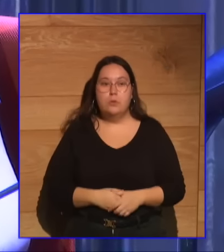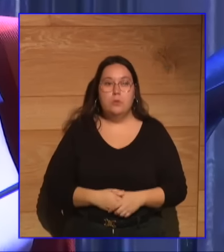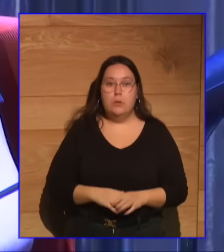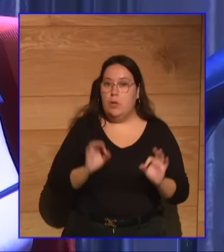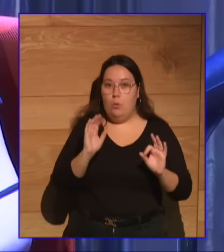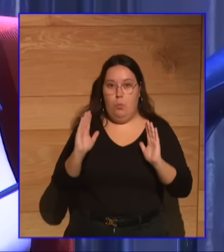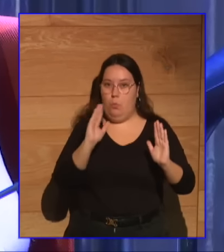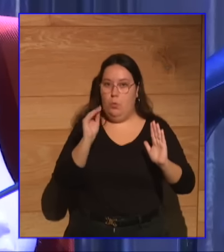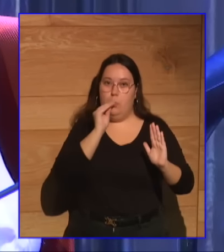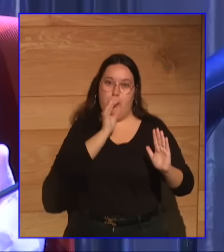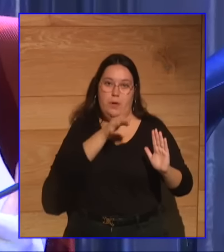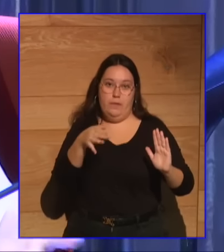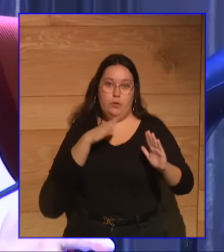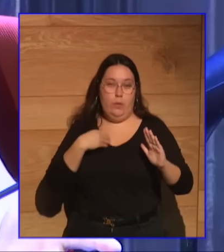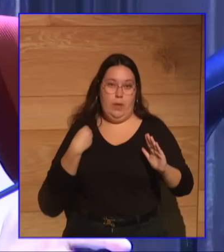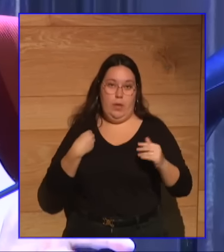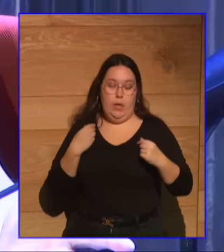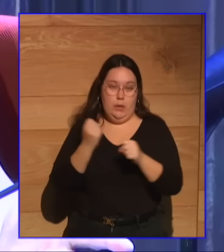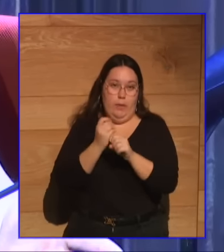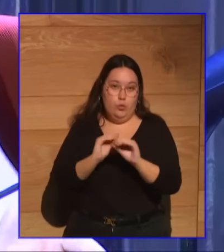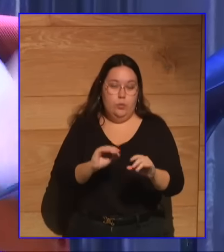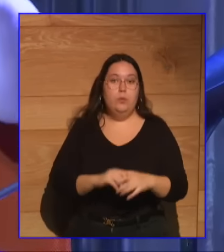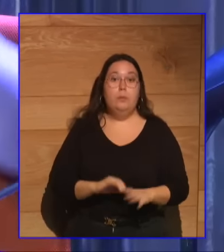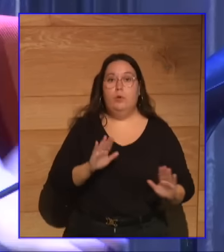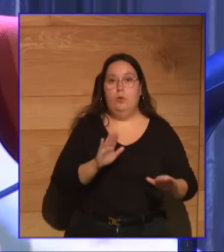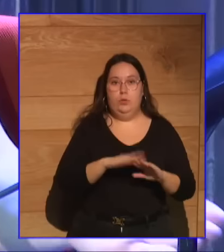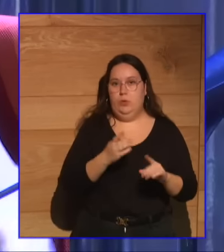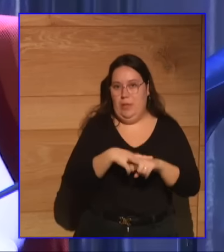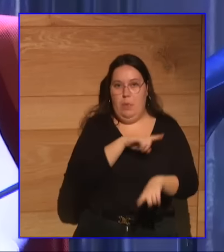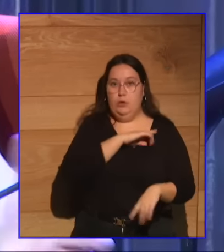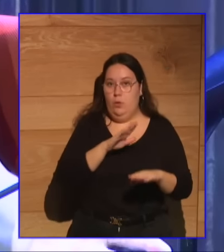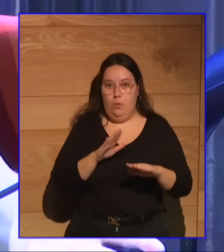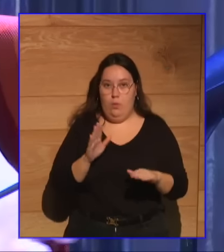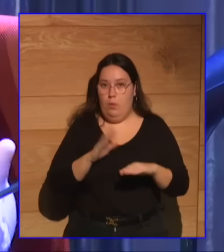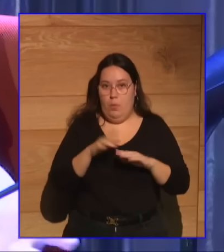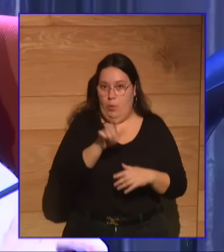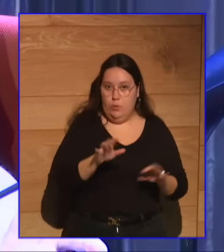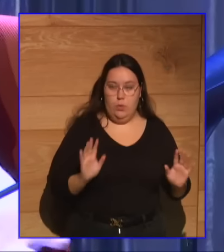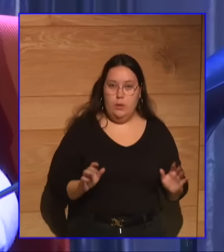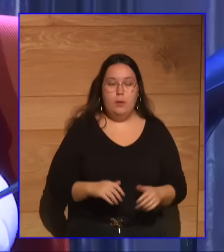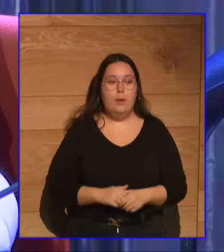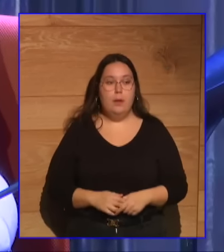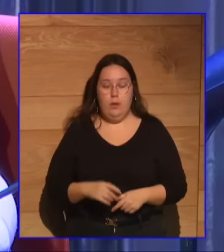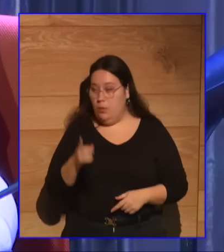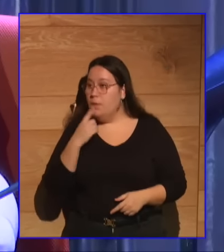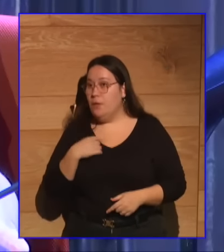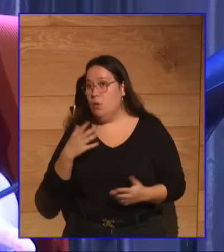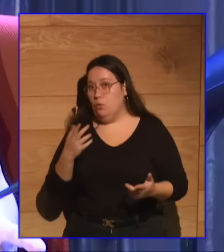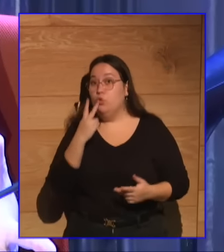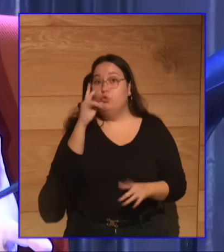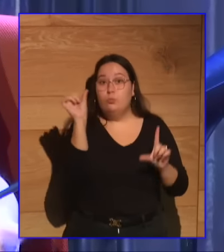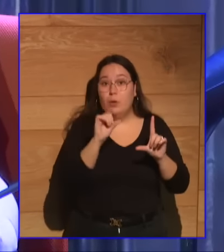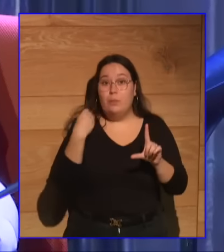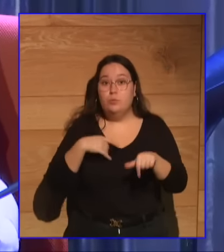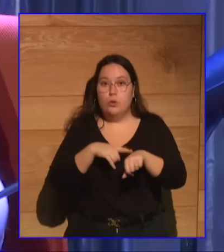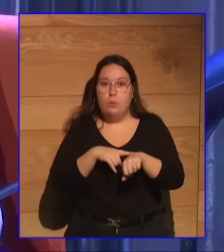talento, pero esto es demasiado para cualquier ser humano, como Rodrigo nos podría decir. O sea, de repente tienes que hacer dos películas al